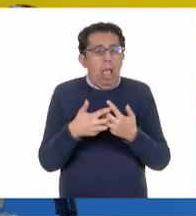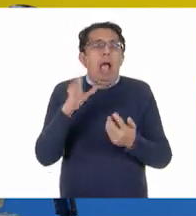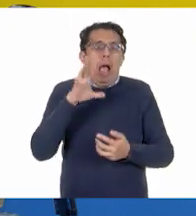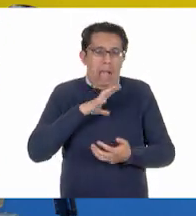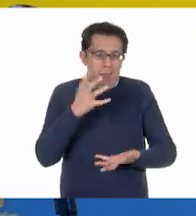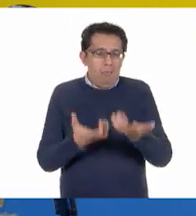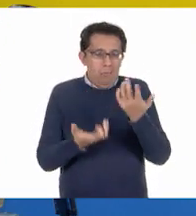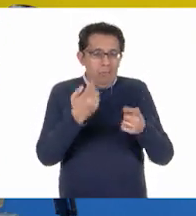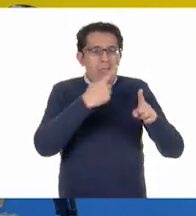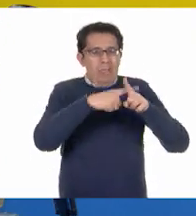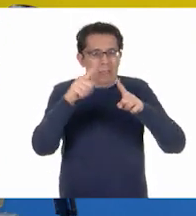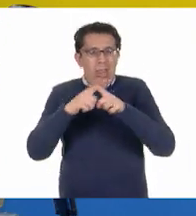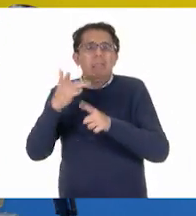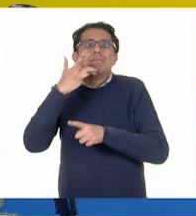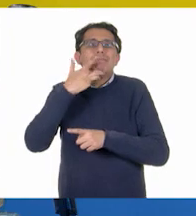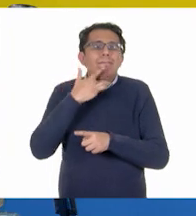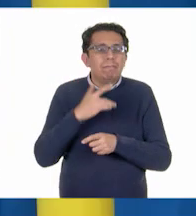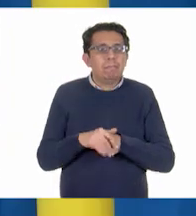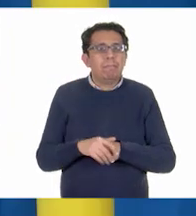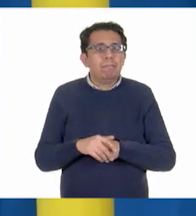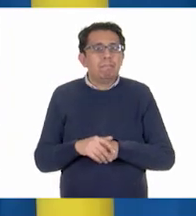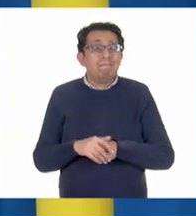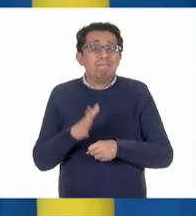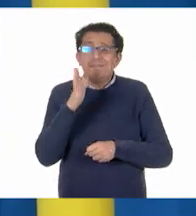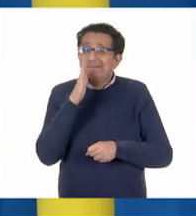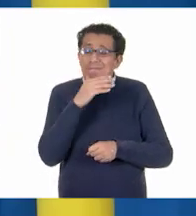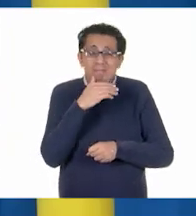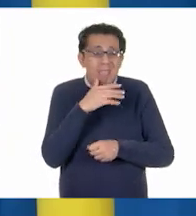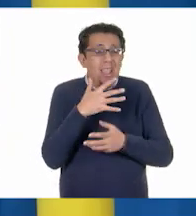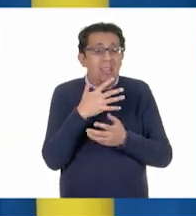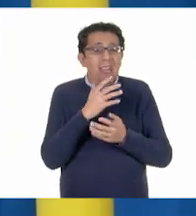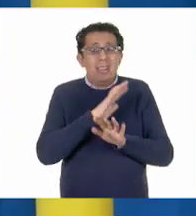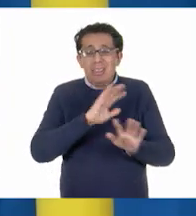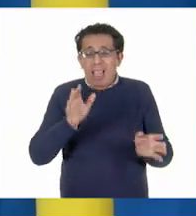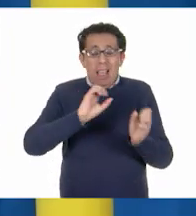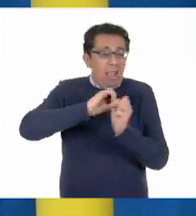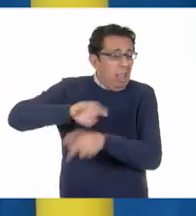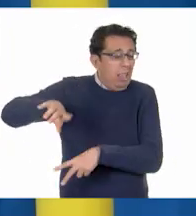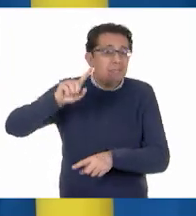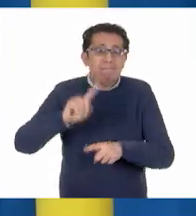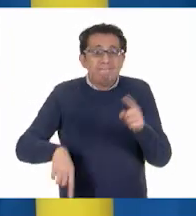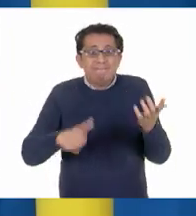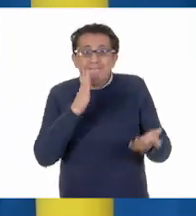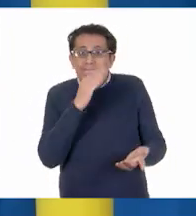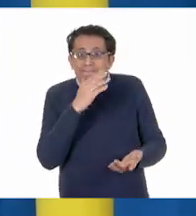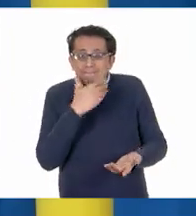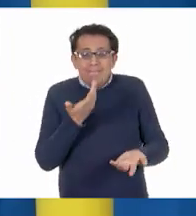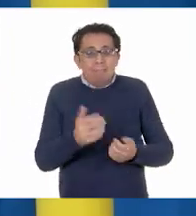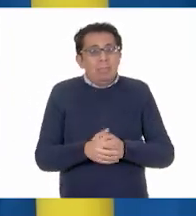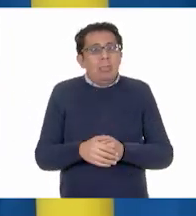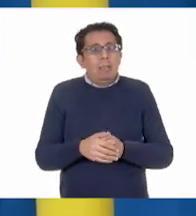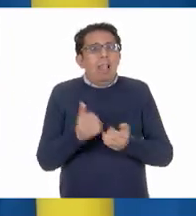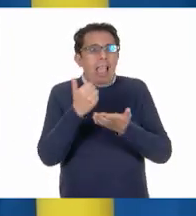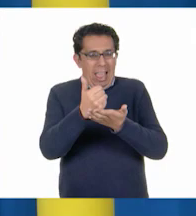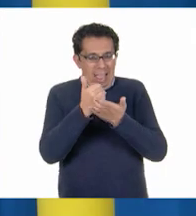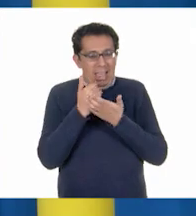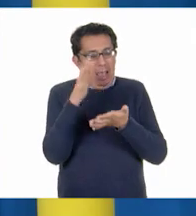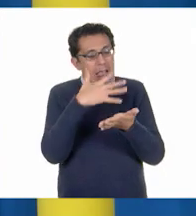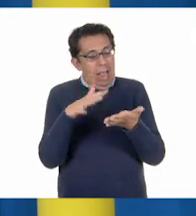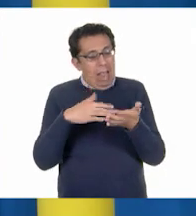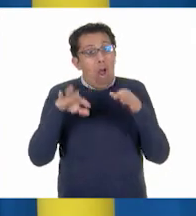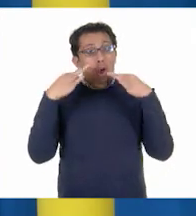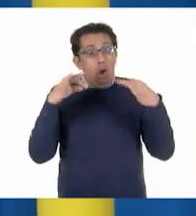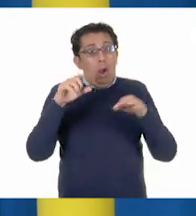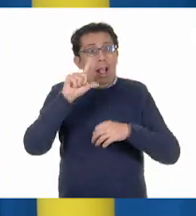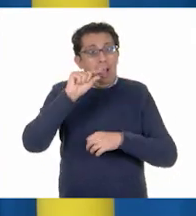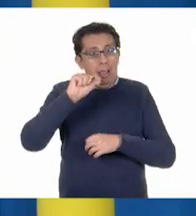dejar de usar esos combustibles. Sí, María. Pero ¿podrías apoyarme leyendo la información de la página 73 del libro de texto de